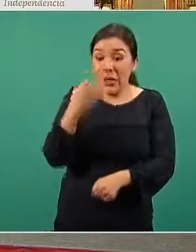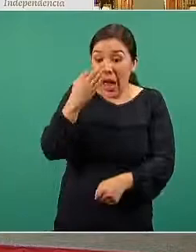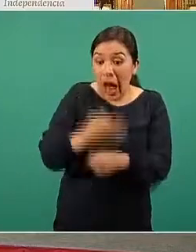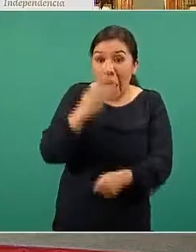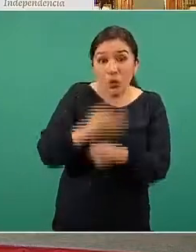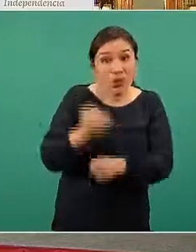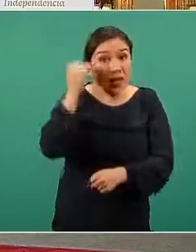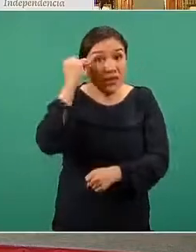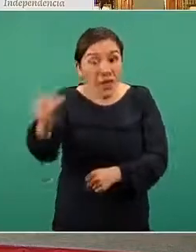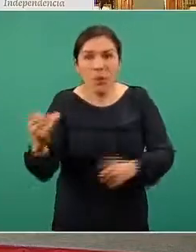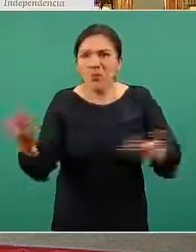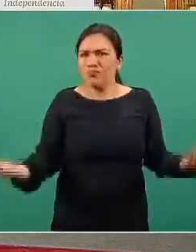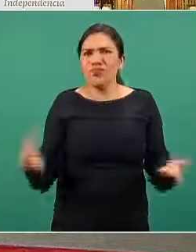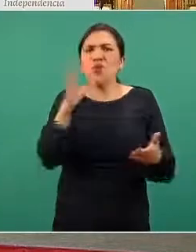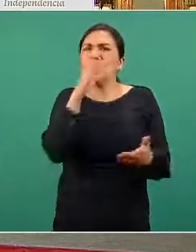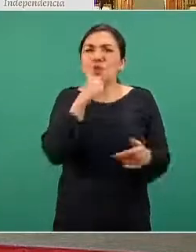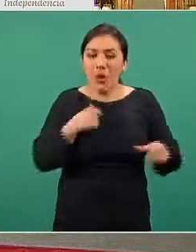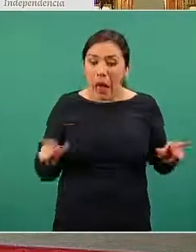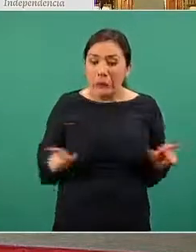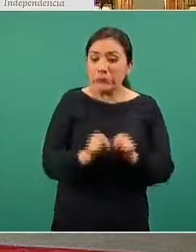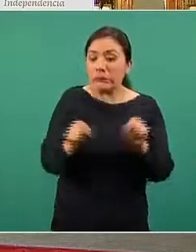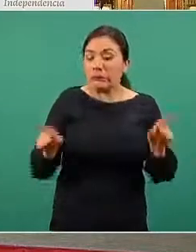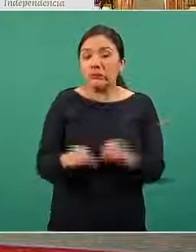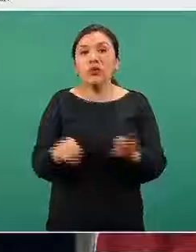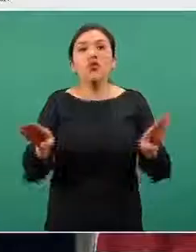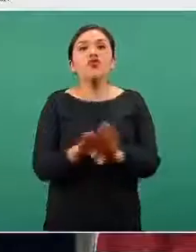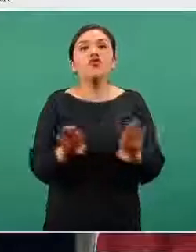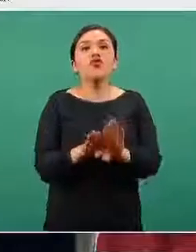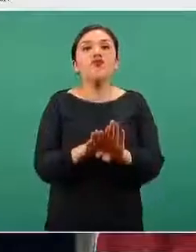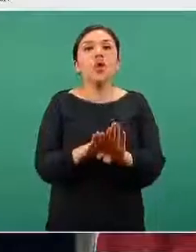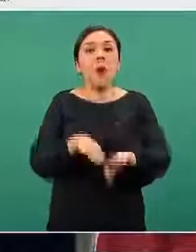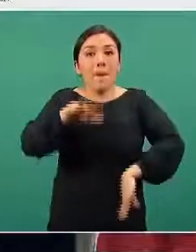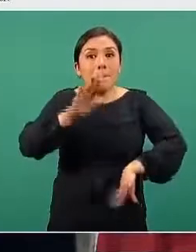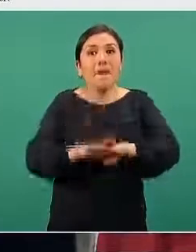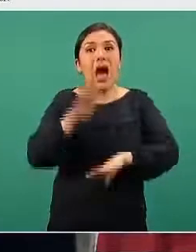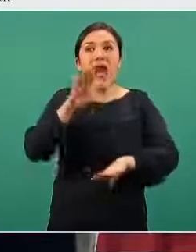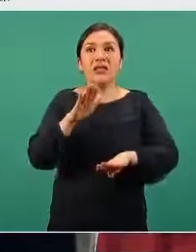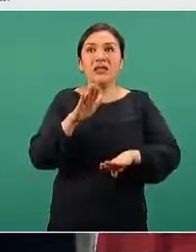momentos no da tiempo a expandir,